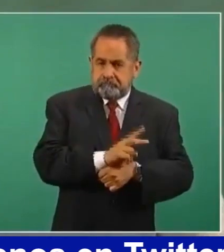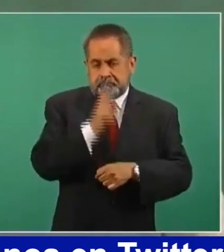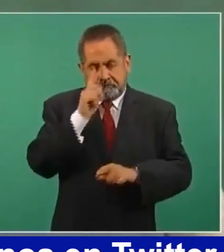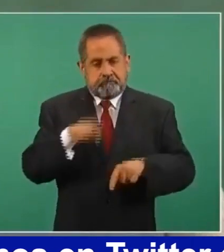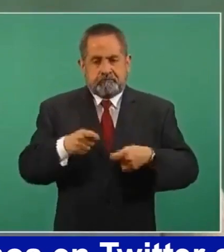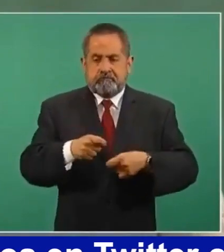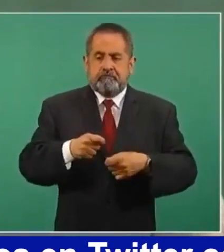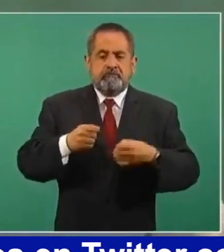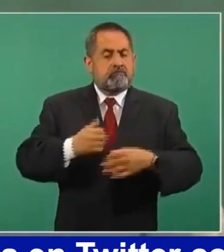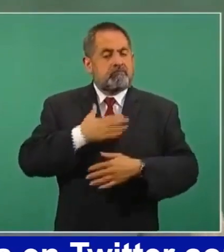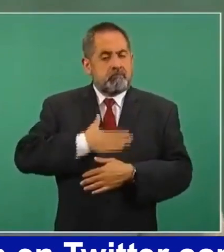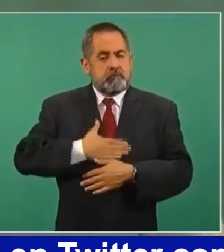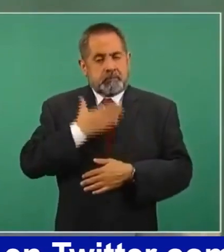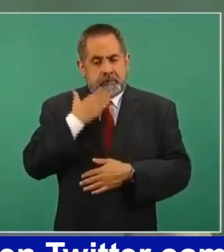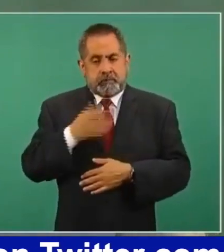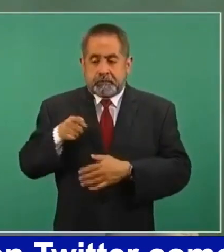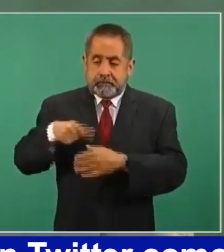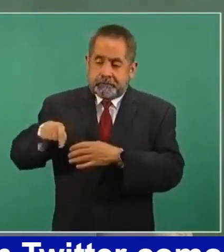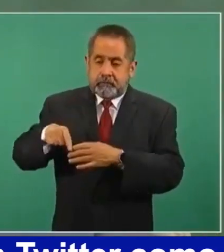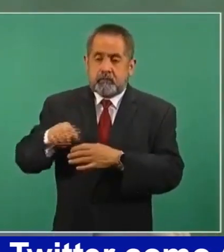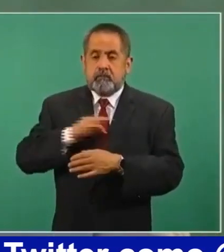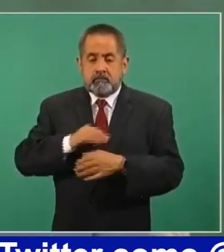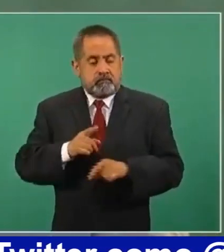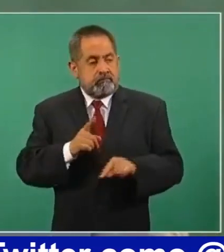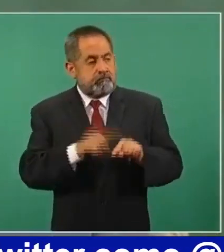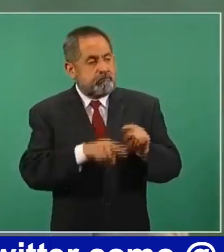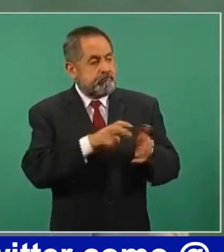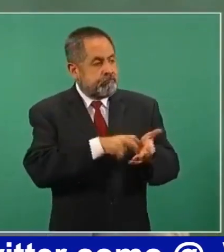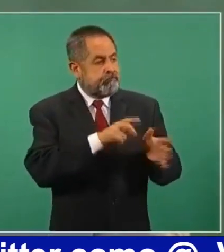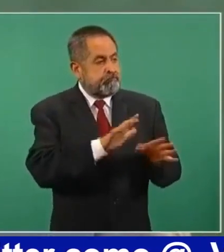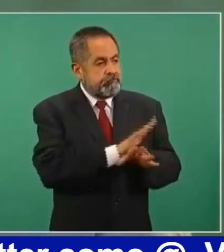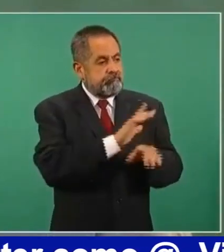la limpieza.